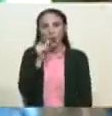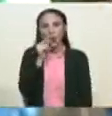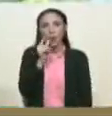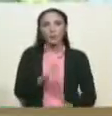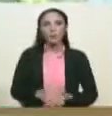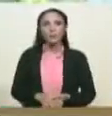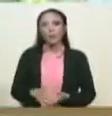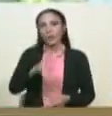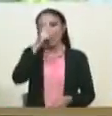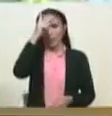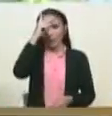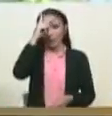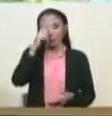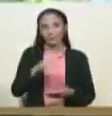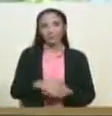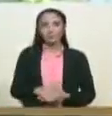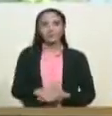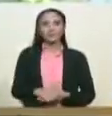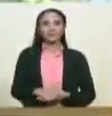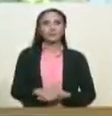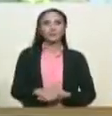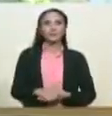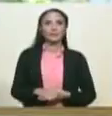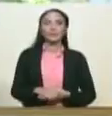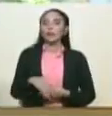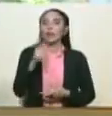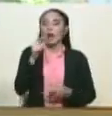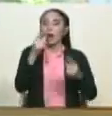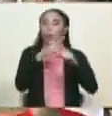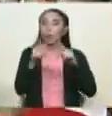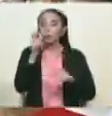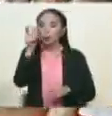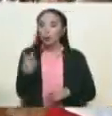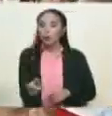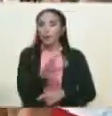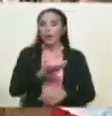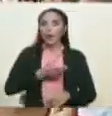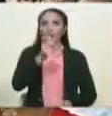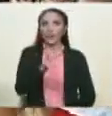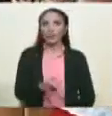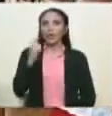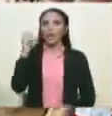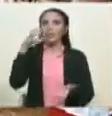a Gerson Vizcaíno, alcalde del municipio Viruaca del estado Apure,